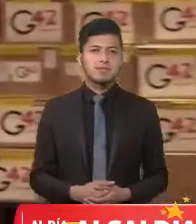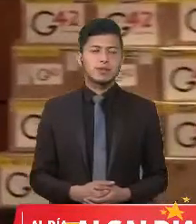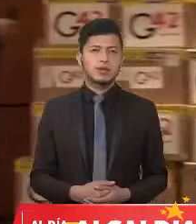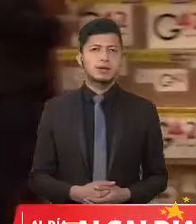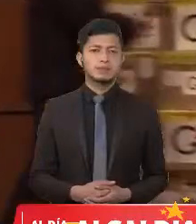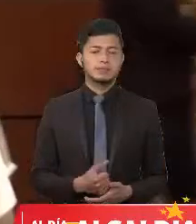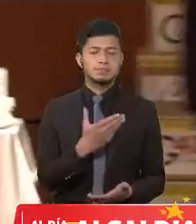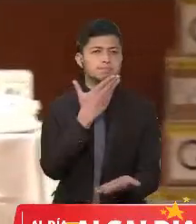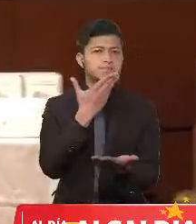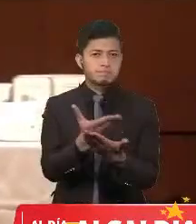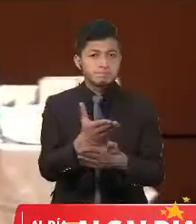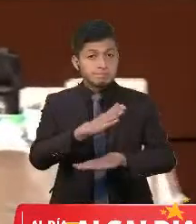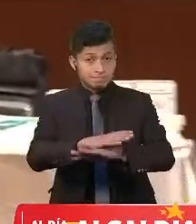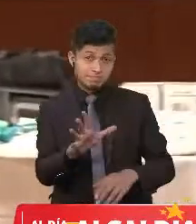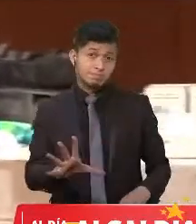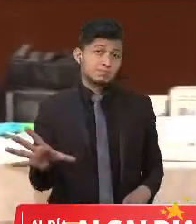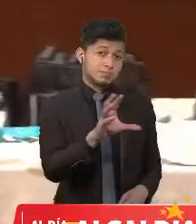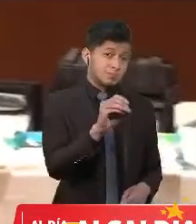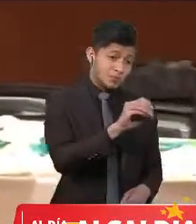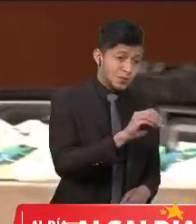Muy buenas tardes a todos y a todas.